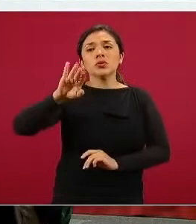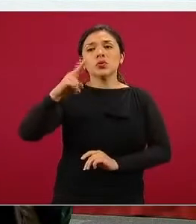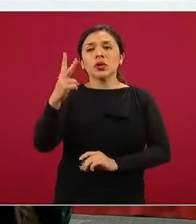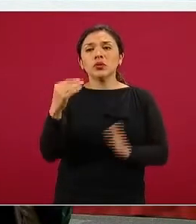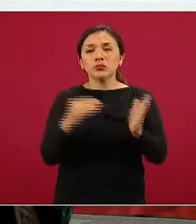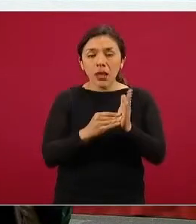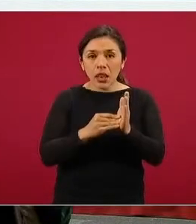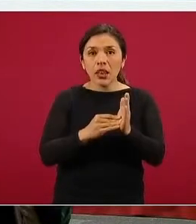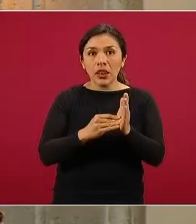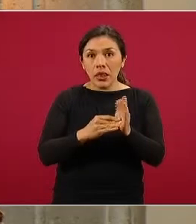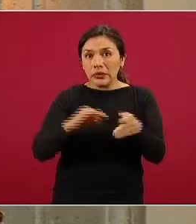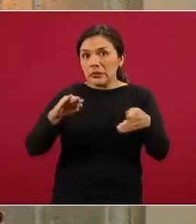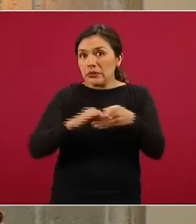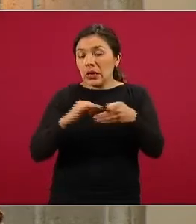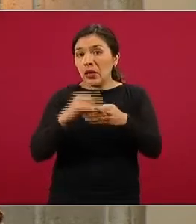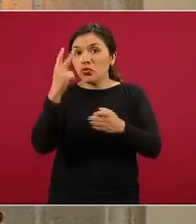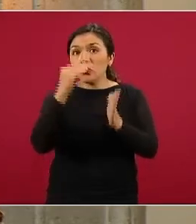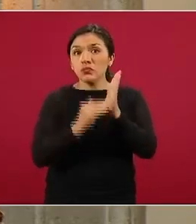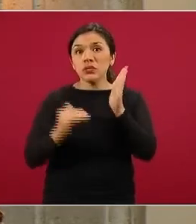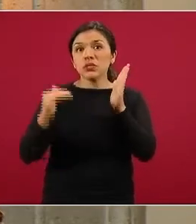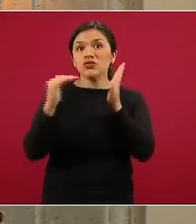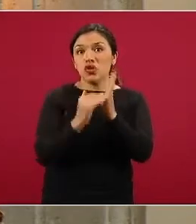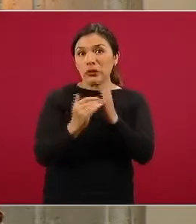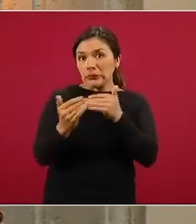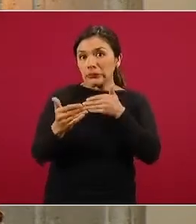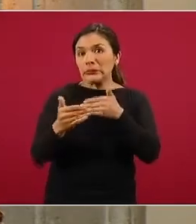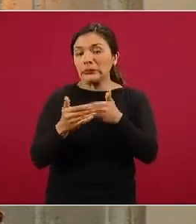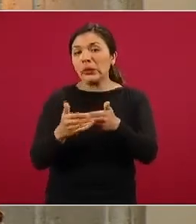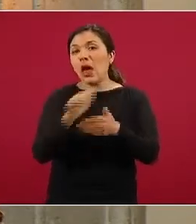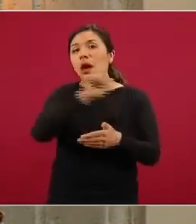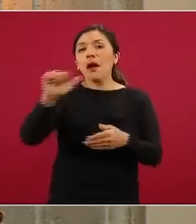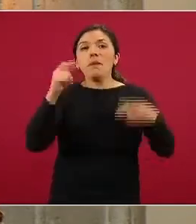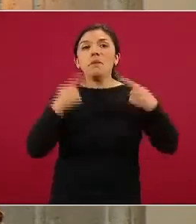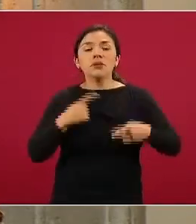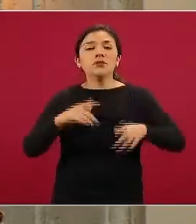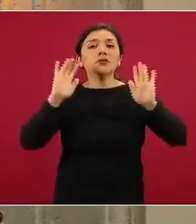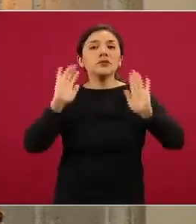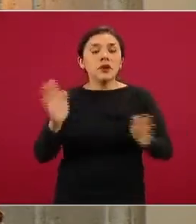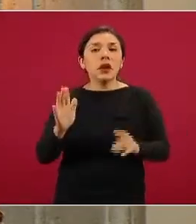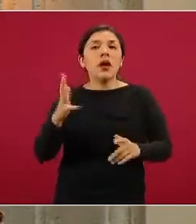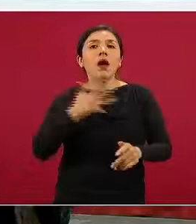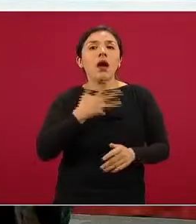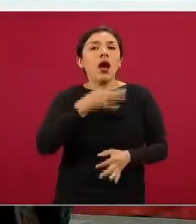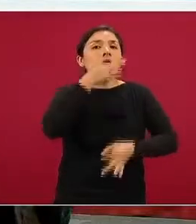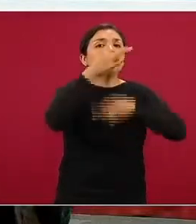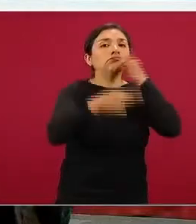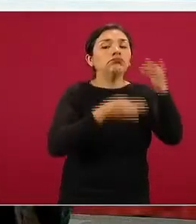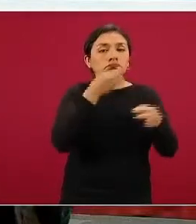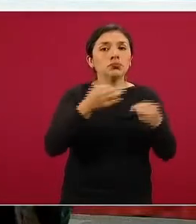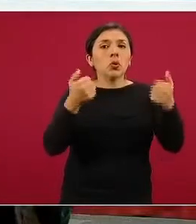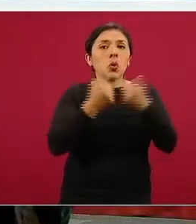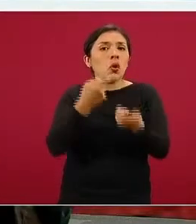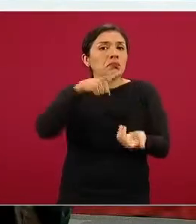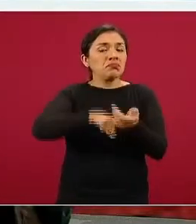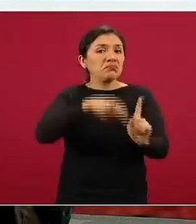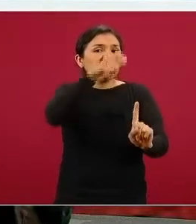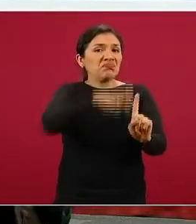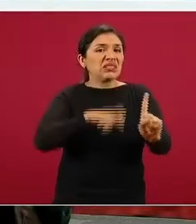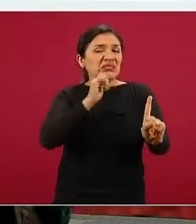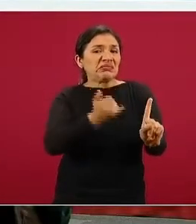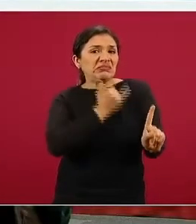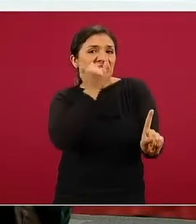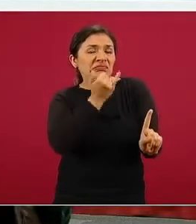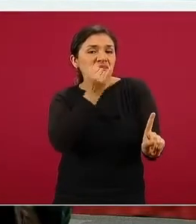1.952.000, nos estamos acercando ya a los 2 millones de personas que han sido notificadas por presentar signos y